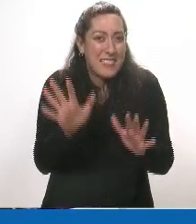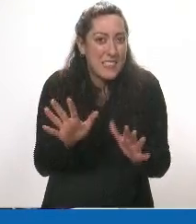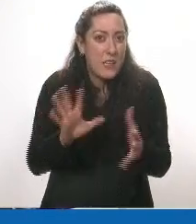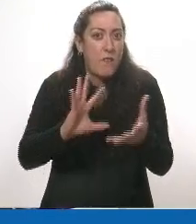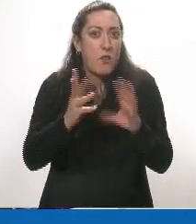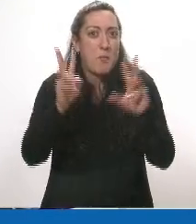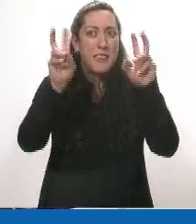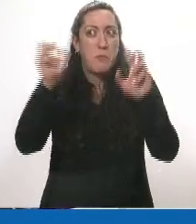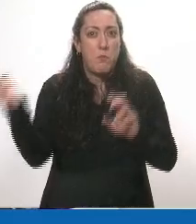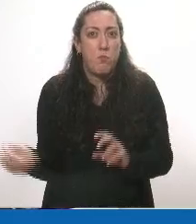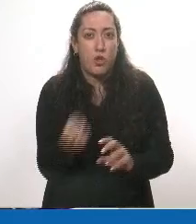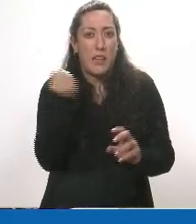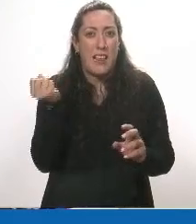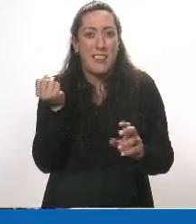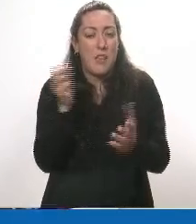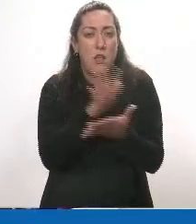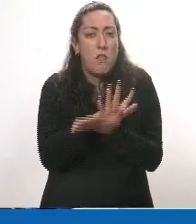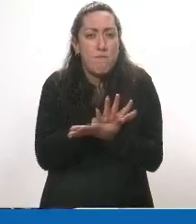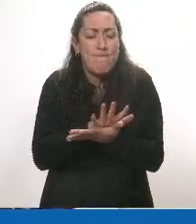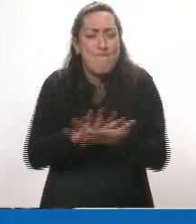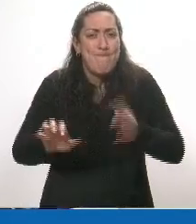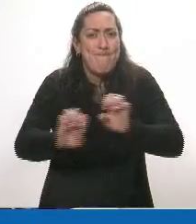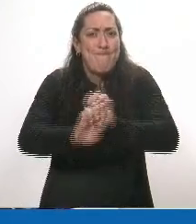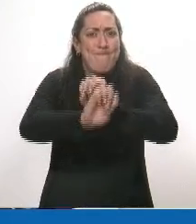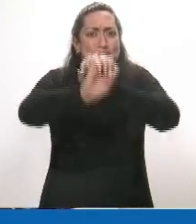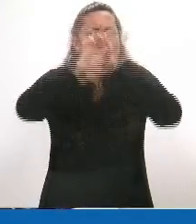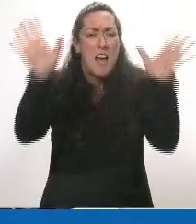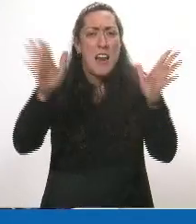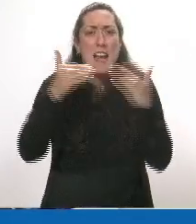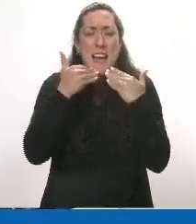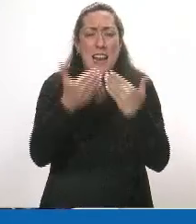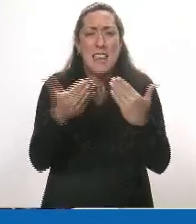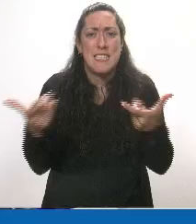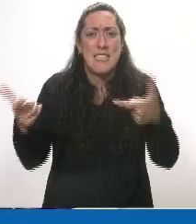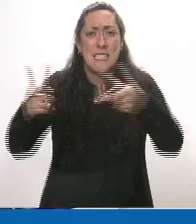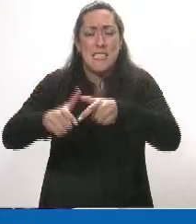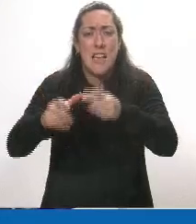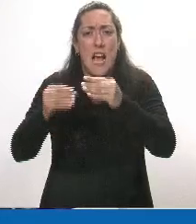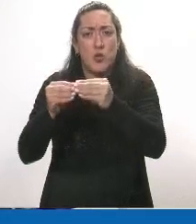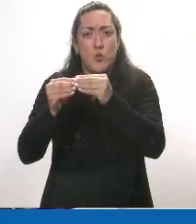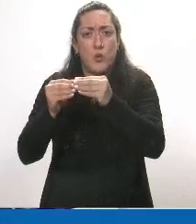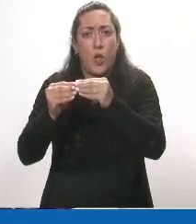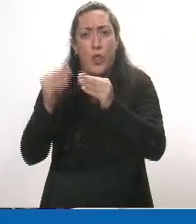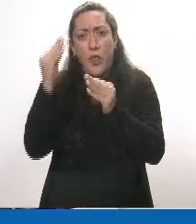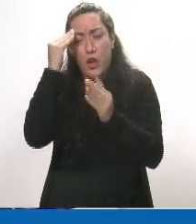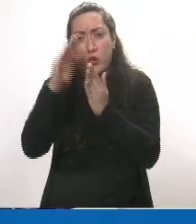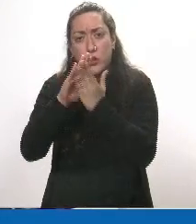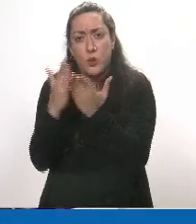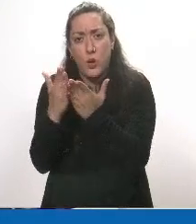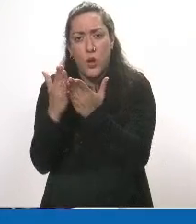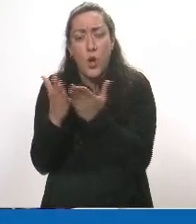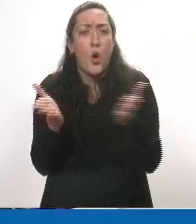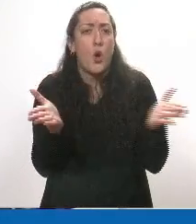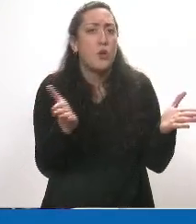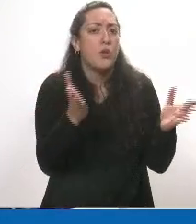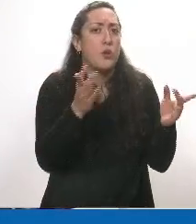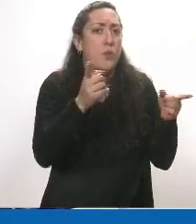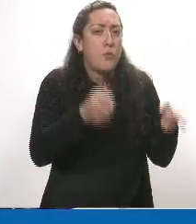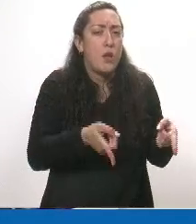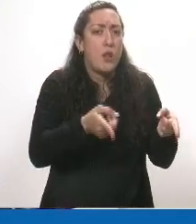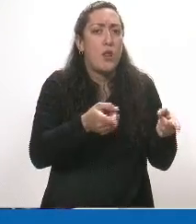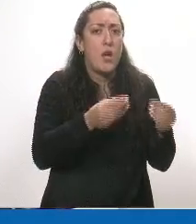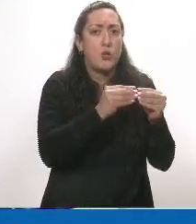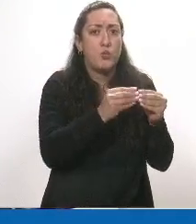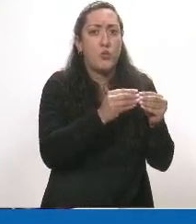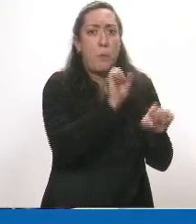tan importante, ese lo ha dado la Comisión de Asuntos Constitucionales junto con la Comisión de Justicia de Asuntos Penales. Así que no